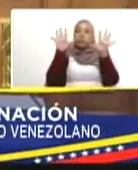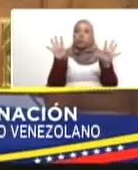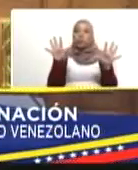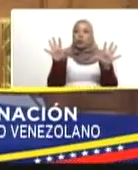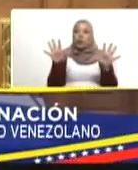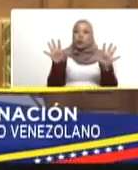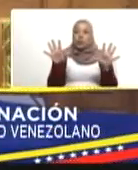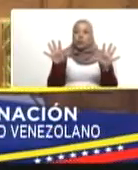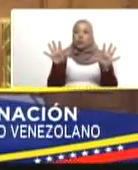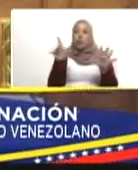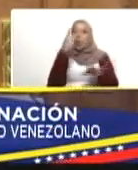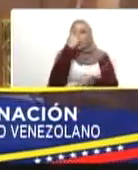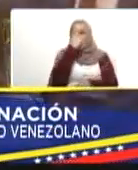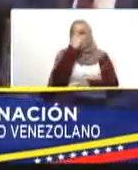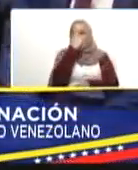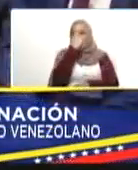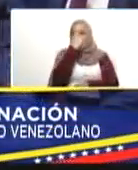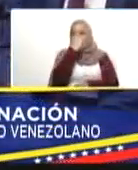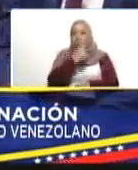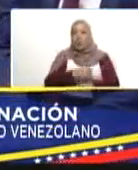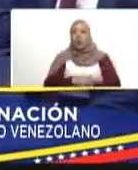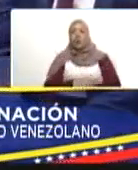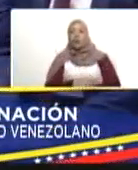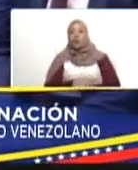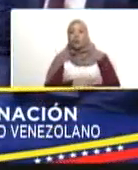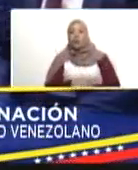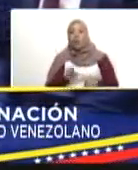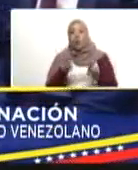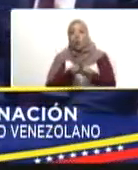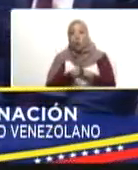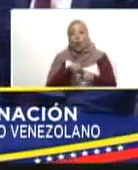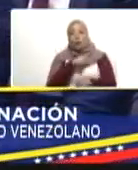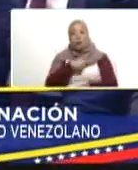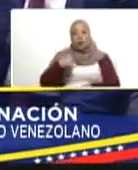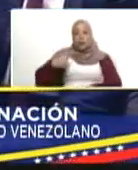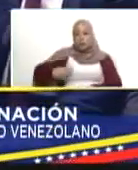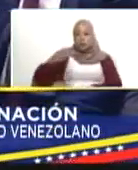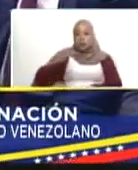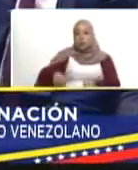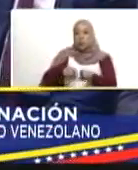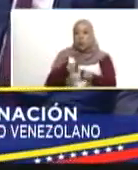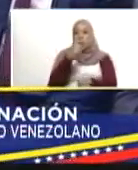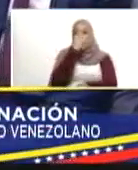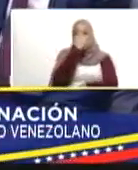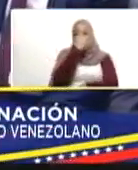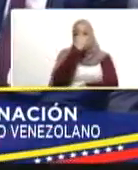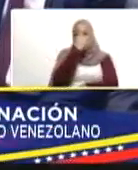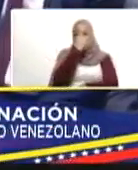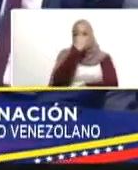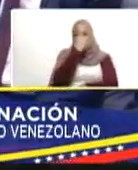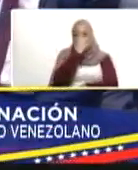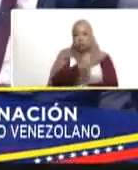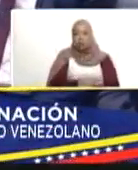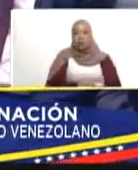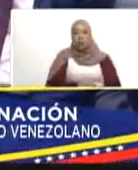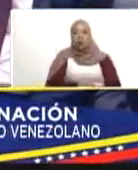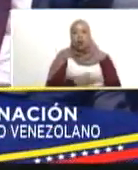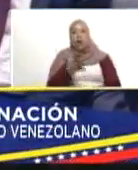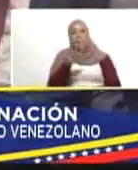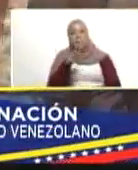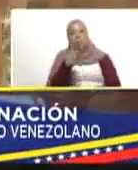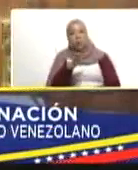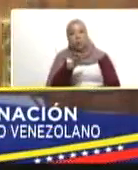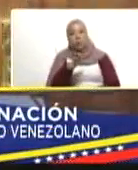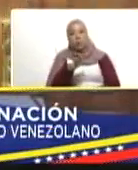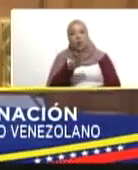grandes seguramente China y la India en una década poquito más